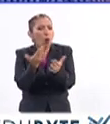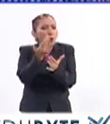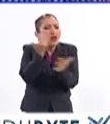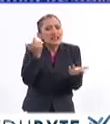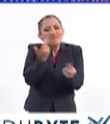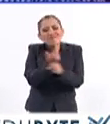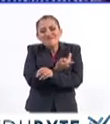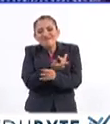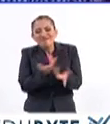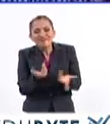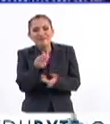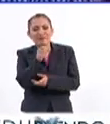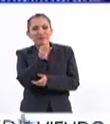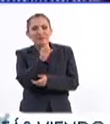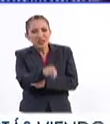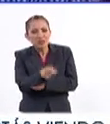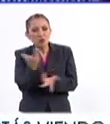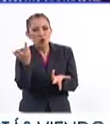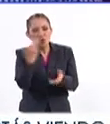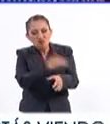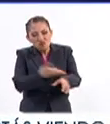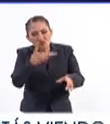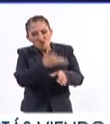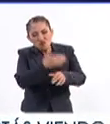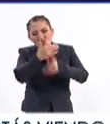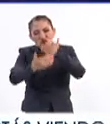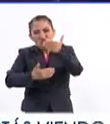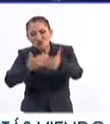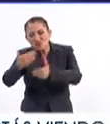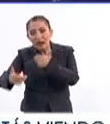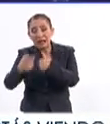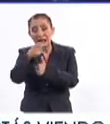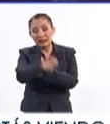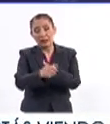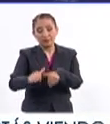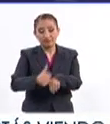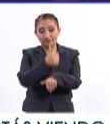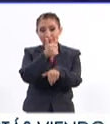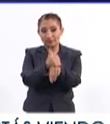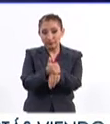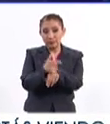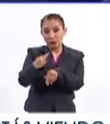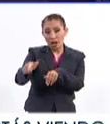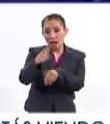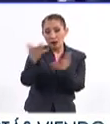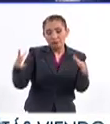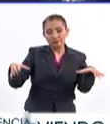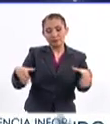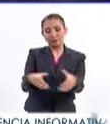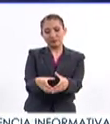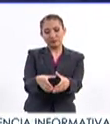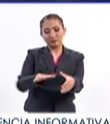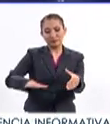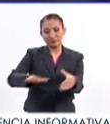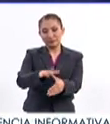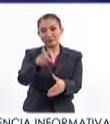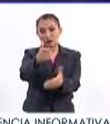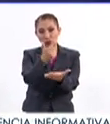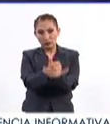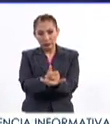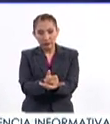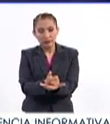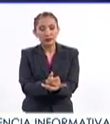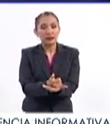haber sido ese proceso social, ¿no?, de establecimiento, de conformación de esta